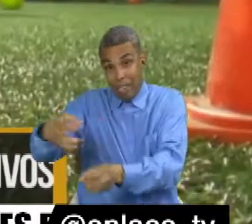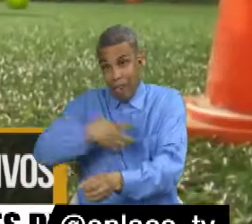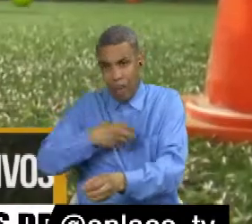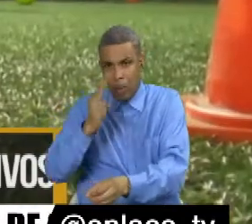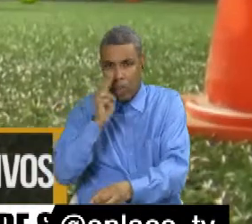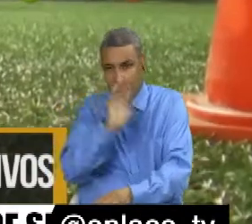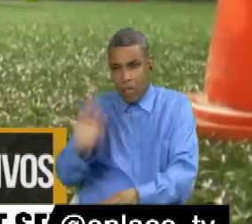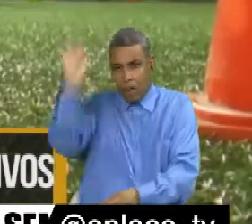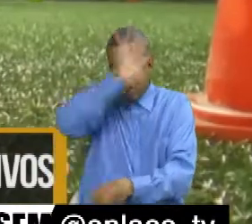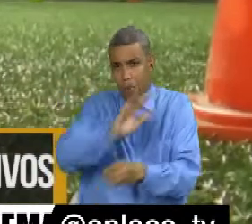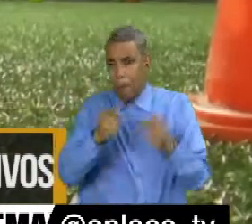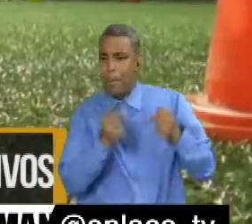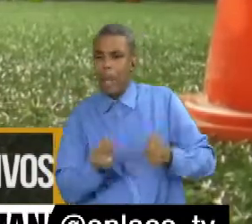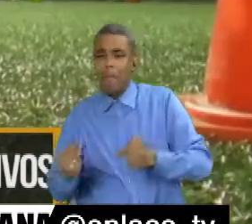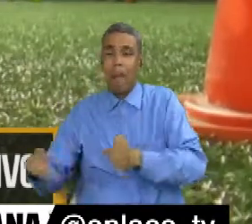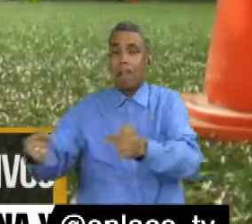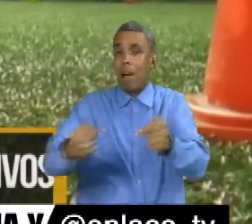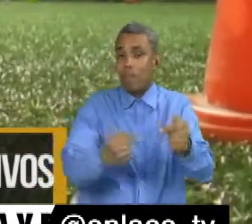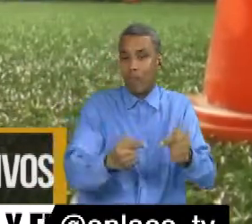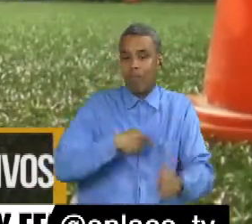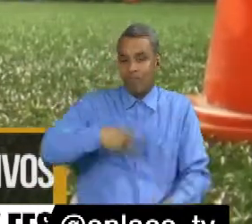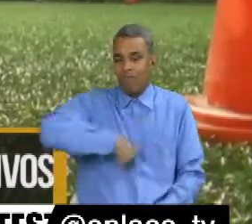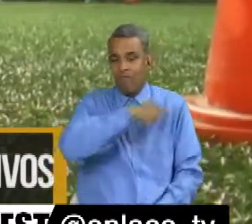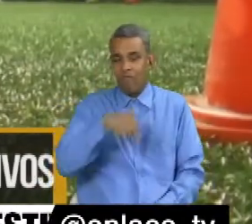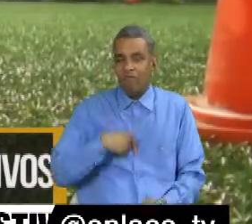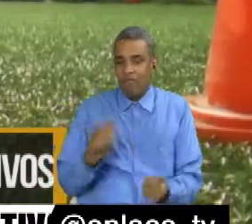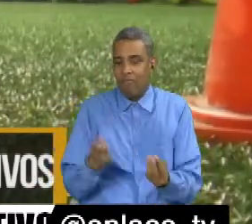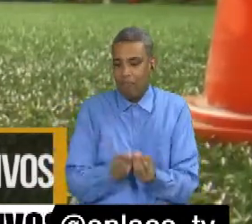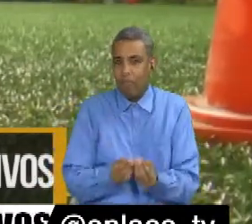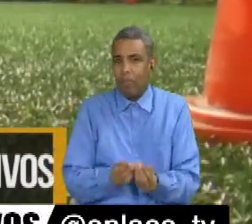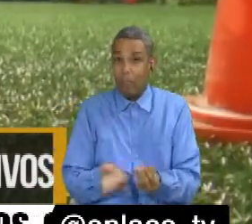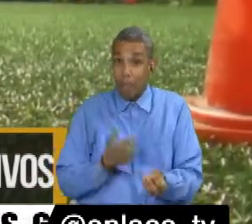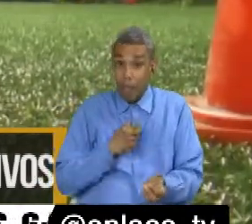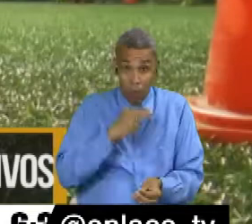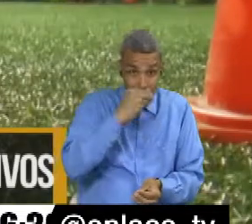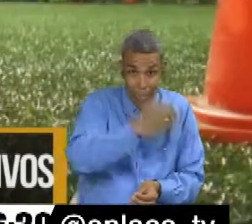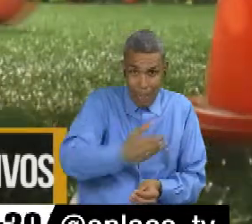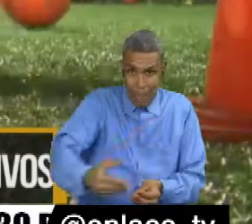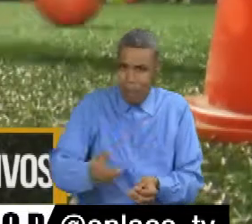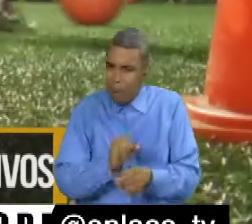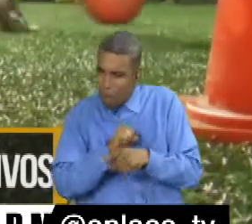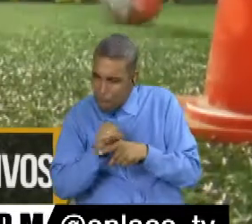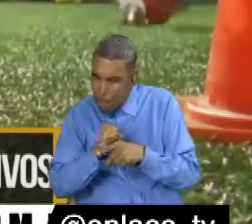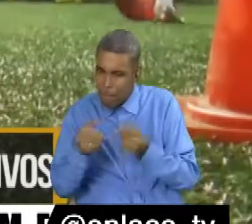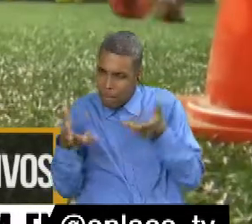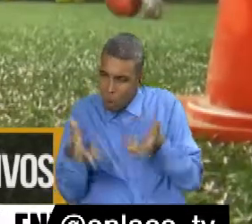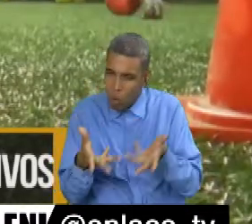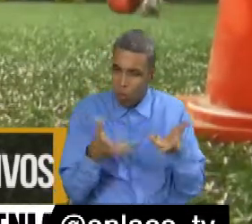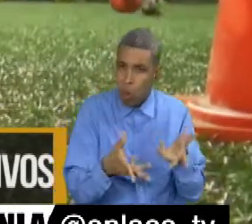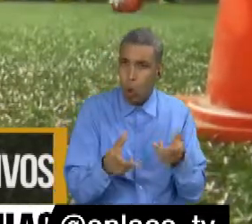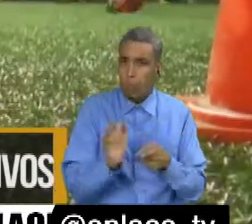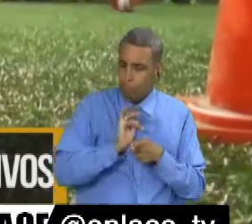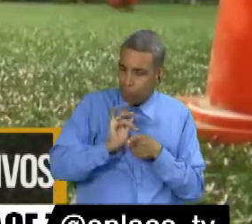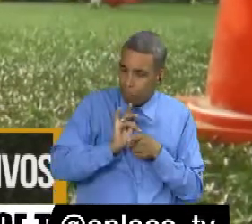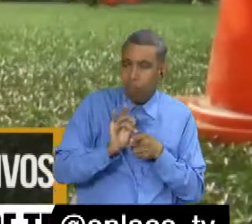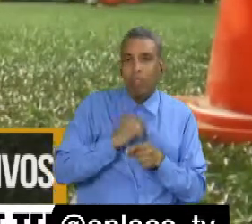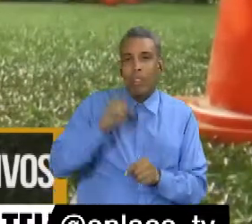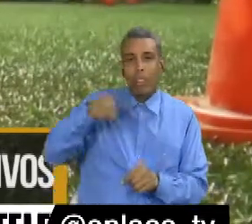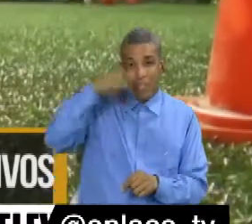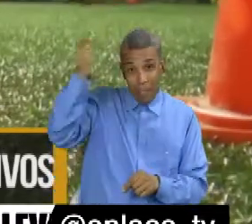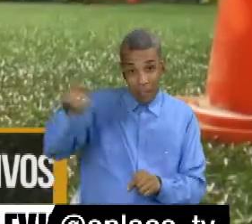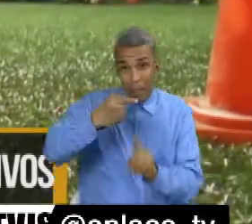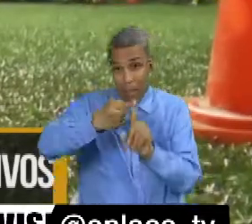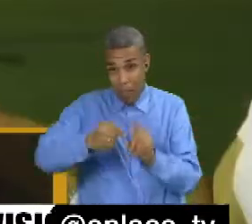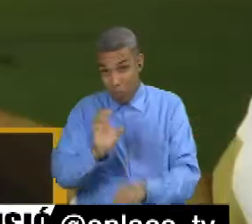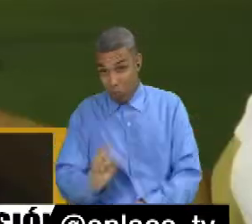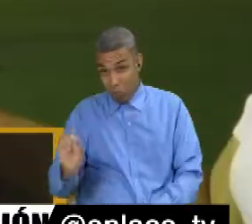Club Deportivo Barranca Bermeja entrena desde ya a sus deportistas para el torneo nacional de fútbol que se llevará a cabo en el mes de octubre.